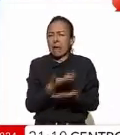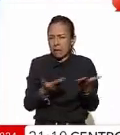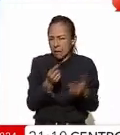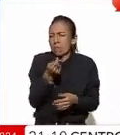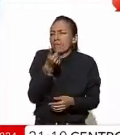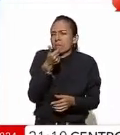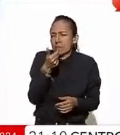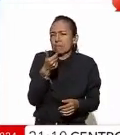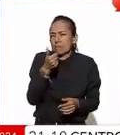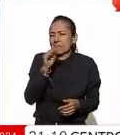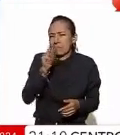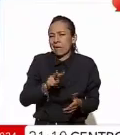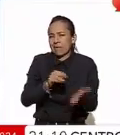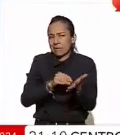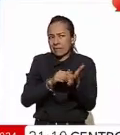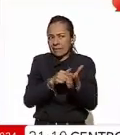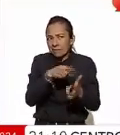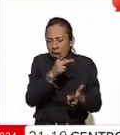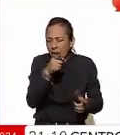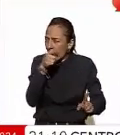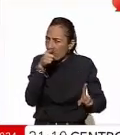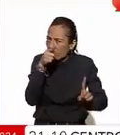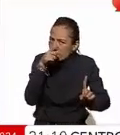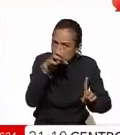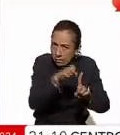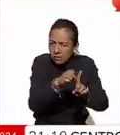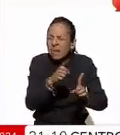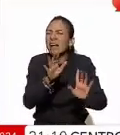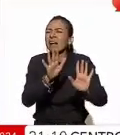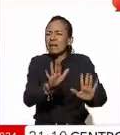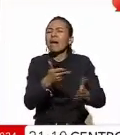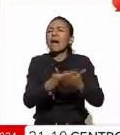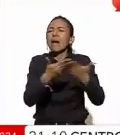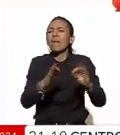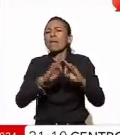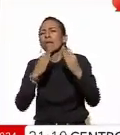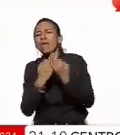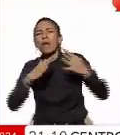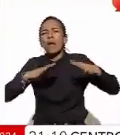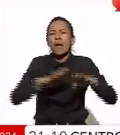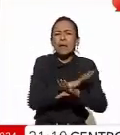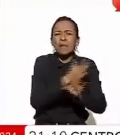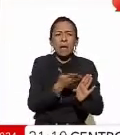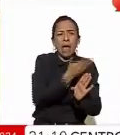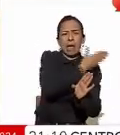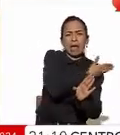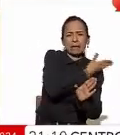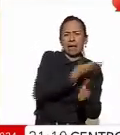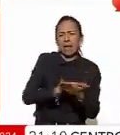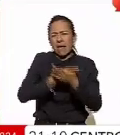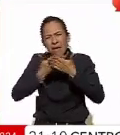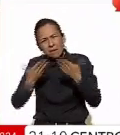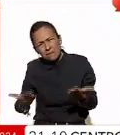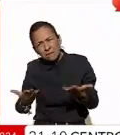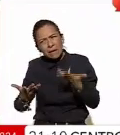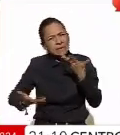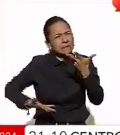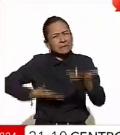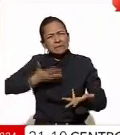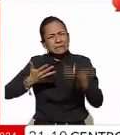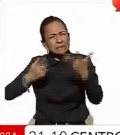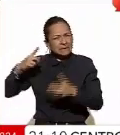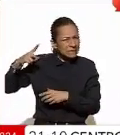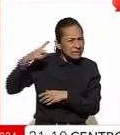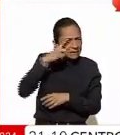objetivos. Cuéntanos un poquito de las diferencias de los dos diseños y por qué el que hoy tenemos es un obstáculo para alcanzar ese